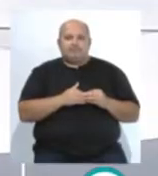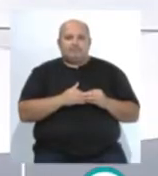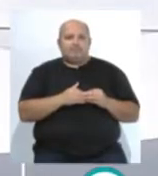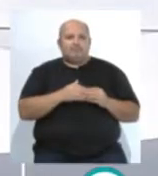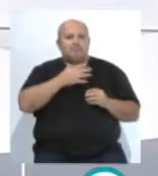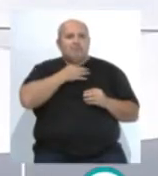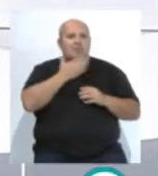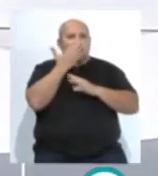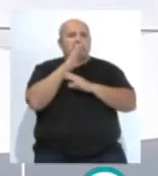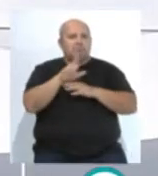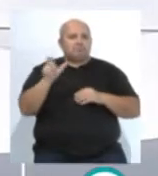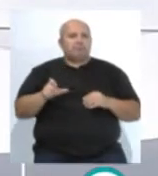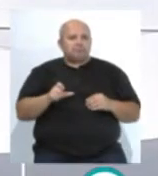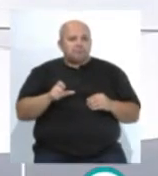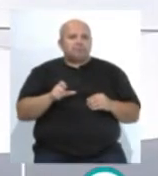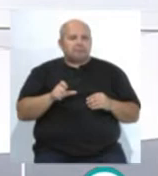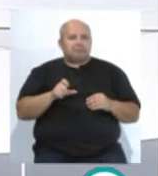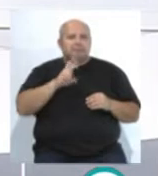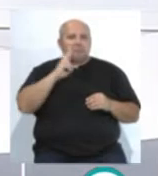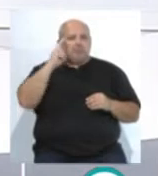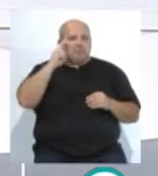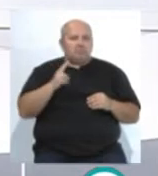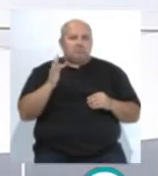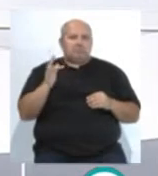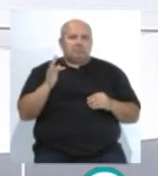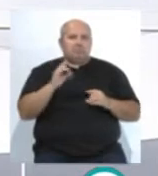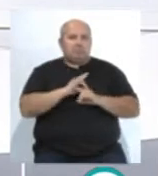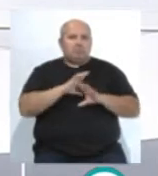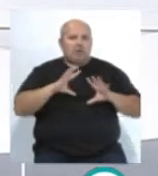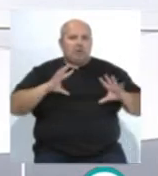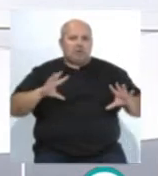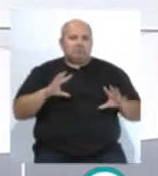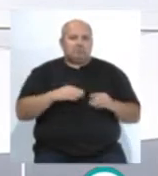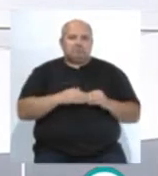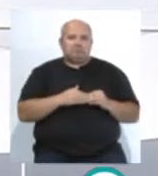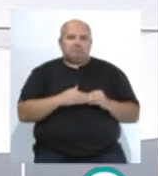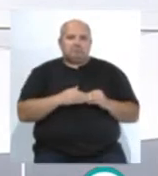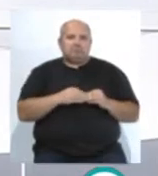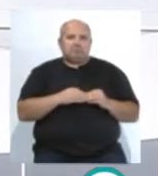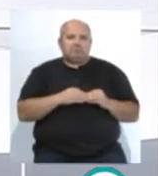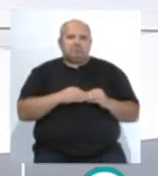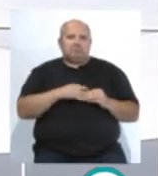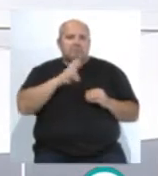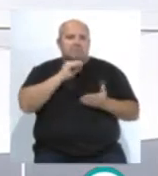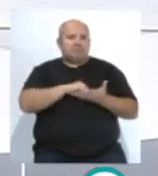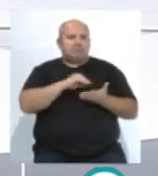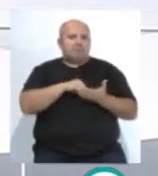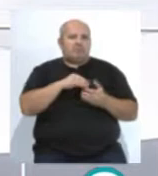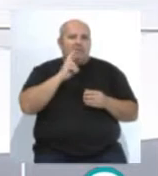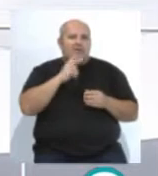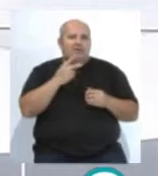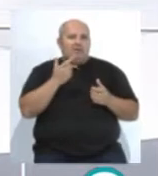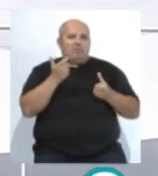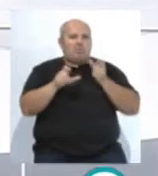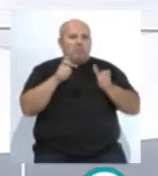Me gustó la actitud, creo que habló bien, con muchísimo respeto, pero siendo claro y siendo contundente y no a hablar de, como se dice aquí en Cádiz, Ojana, ¿no?